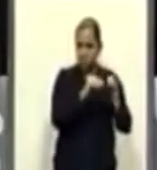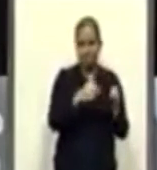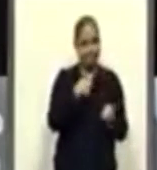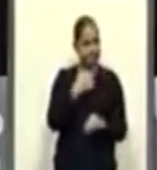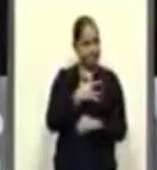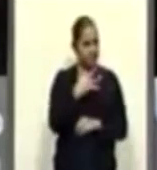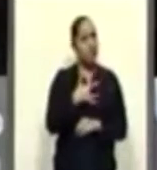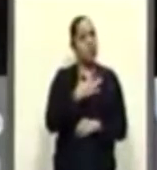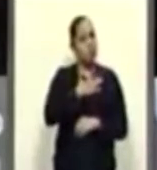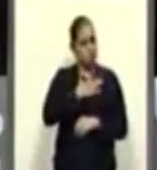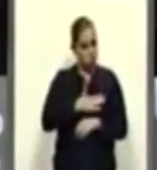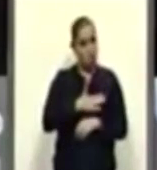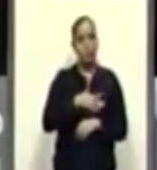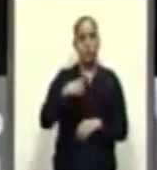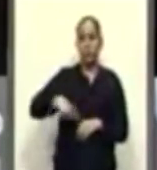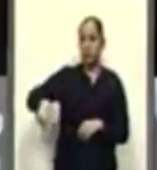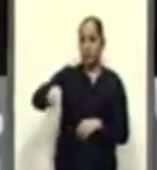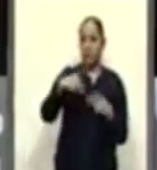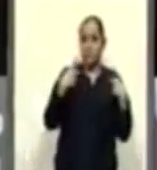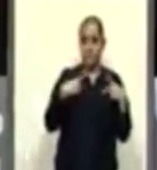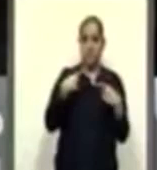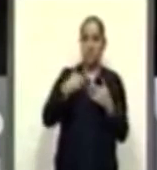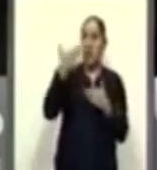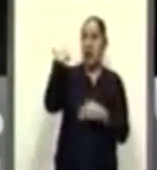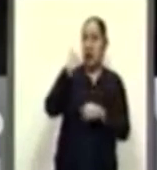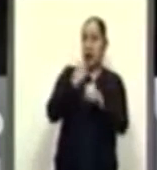al 2014 eran